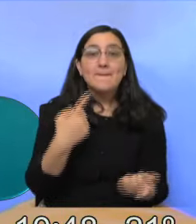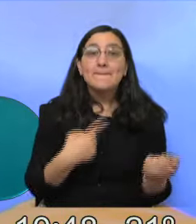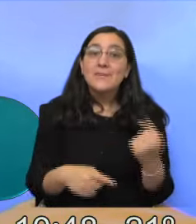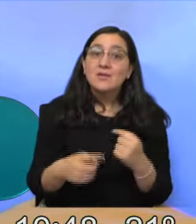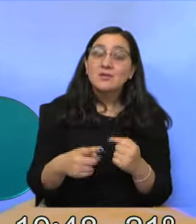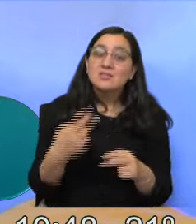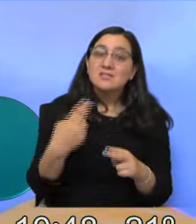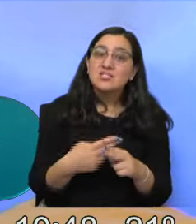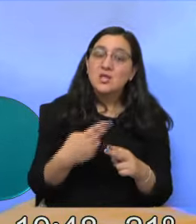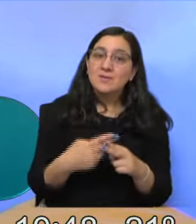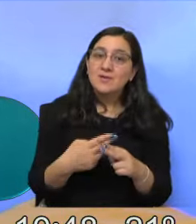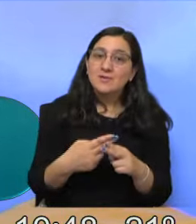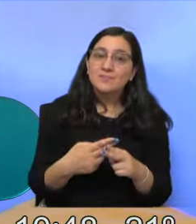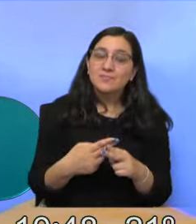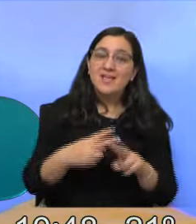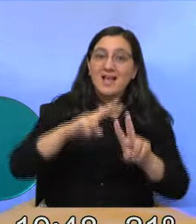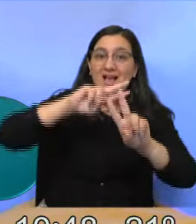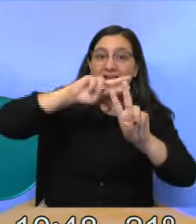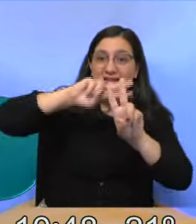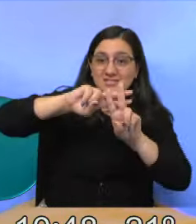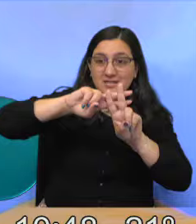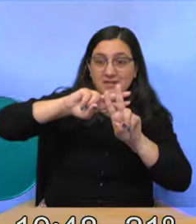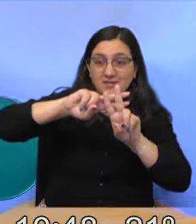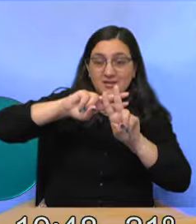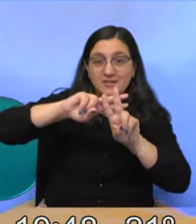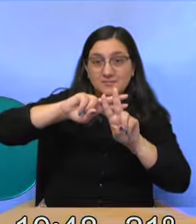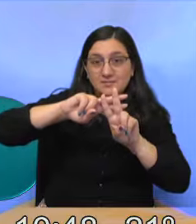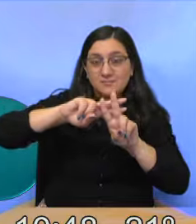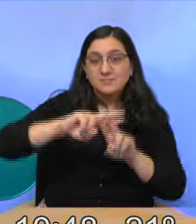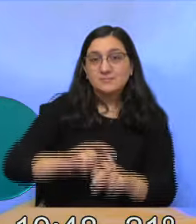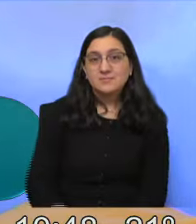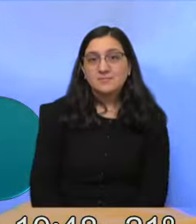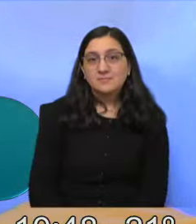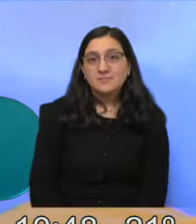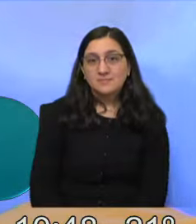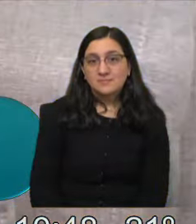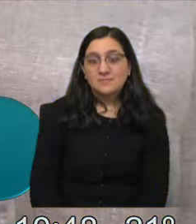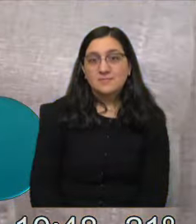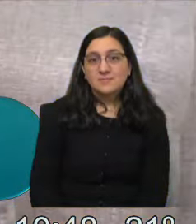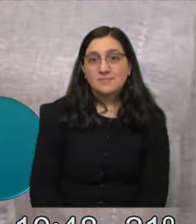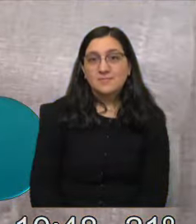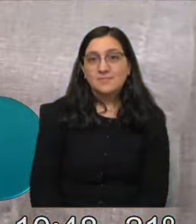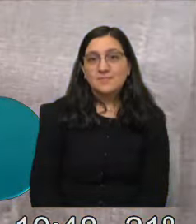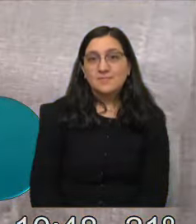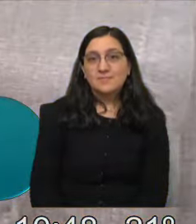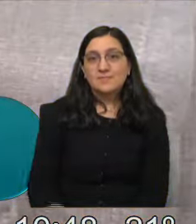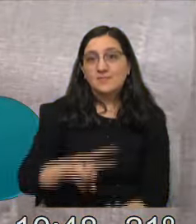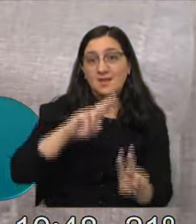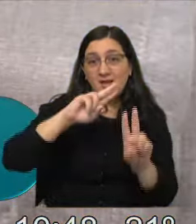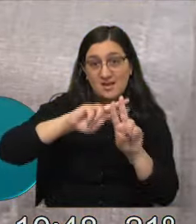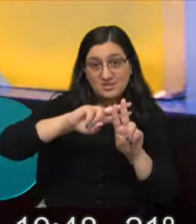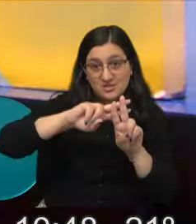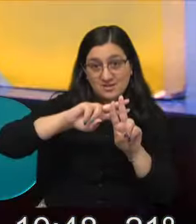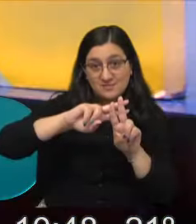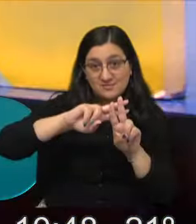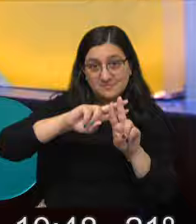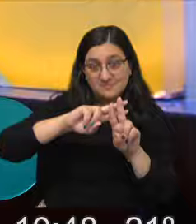que se llama hashtag, y acá viene el famoso hashtag, que es el numeral, hashtag, ahí yo tengo problema con las manos, ya